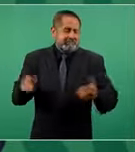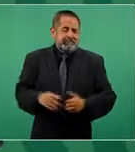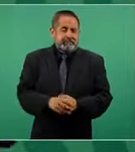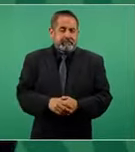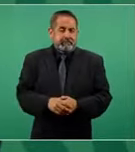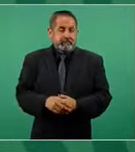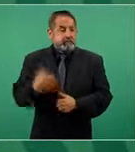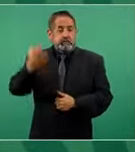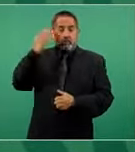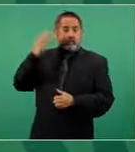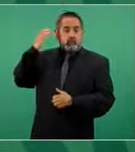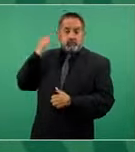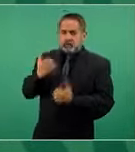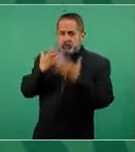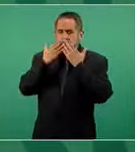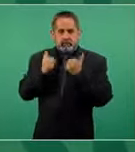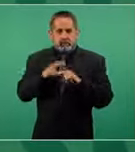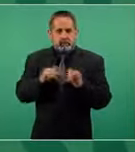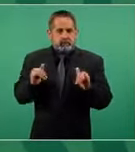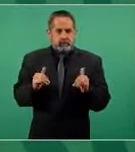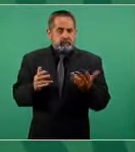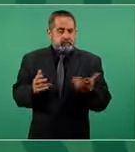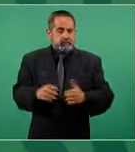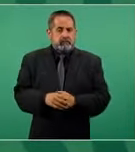Eso no había antes.